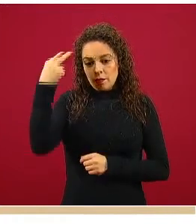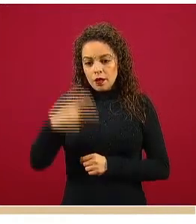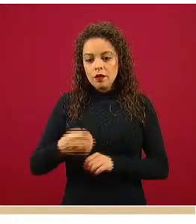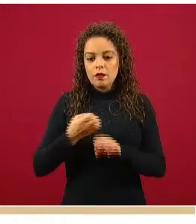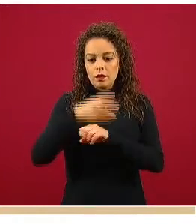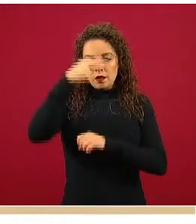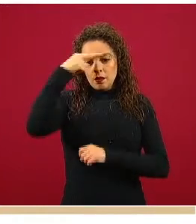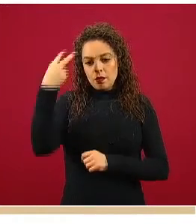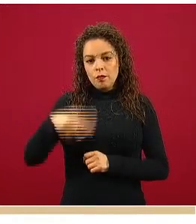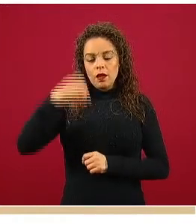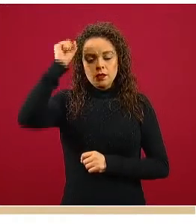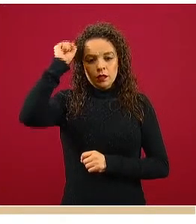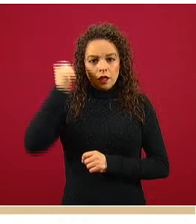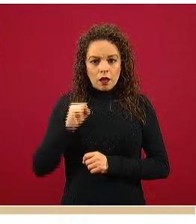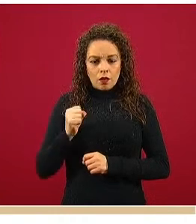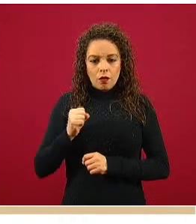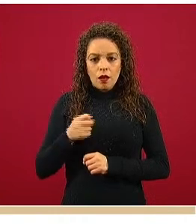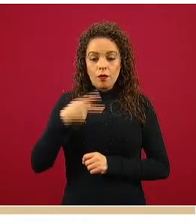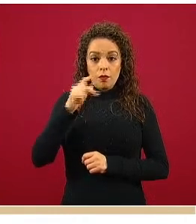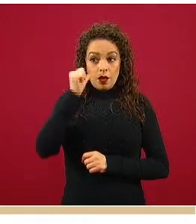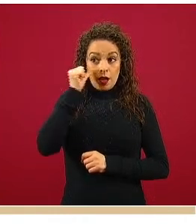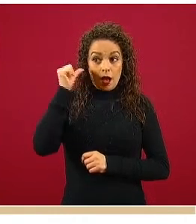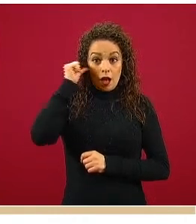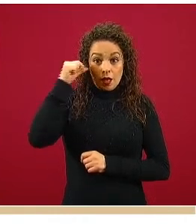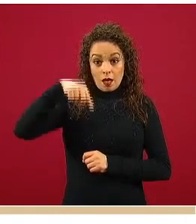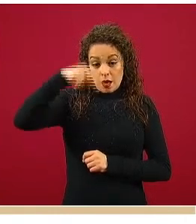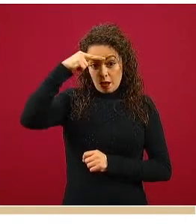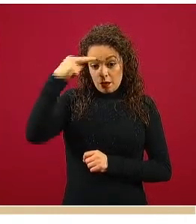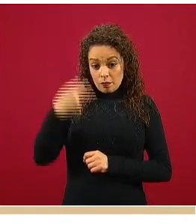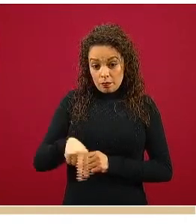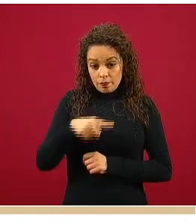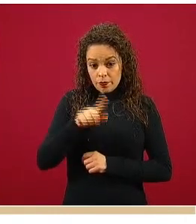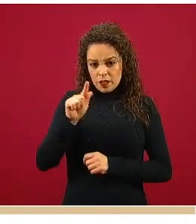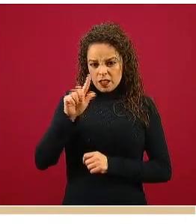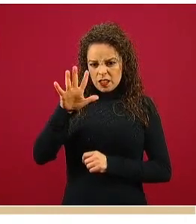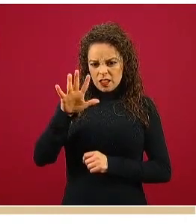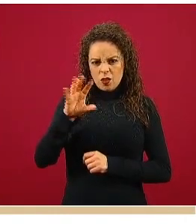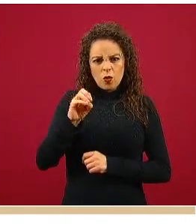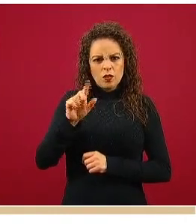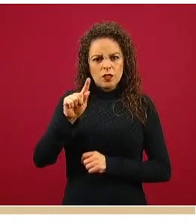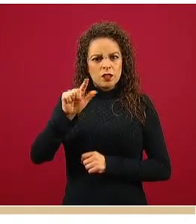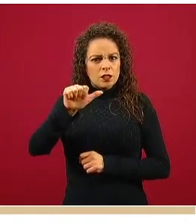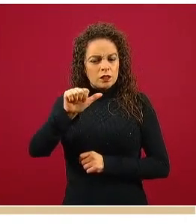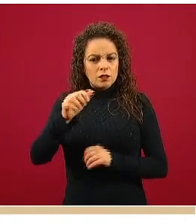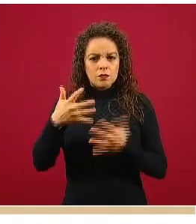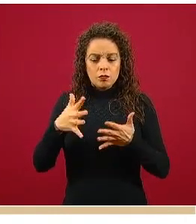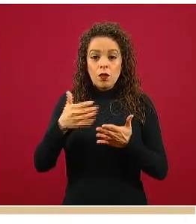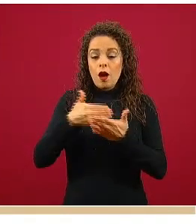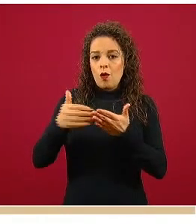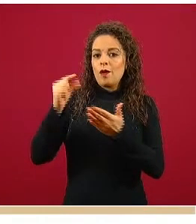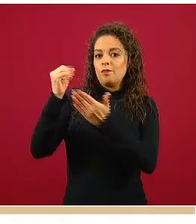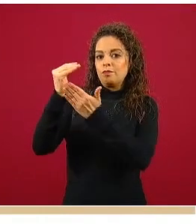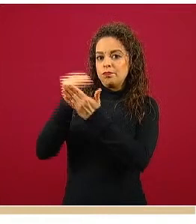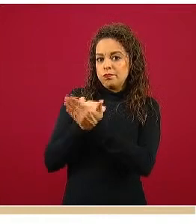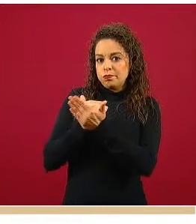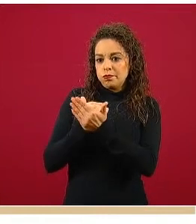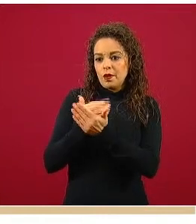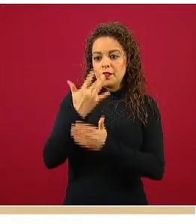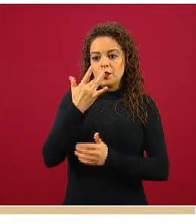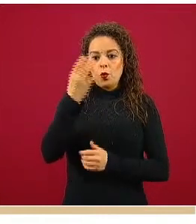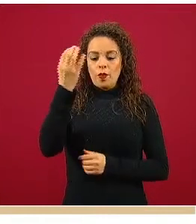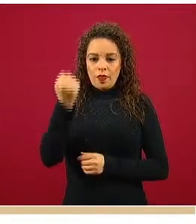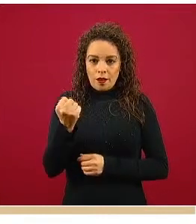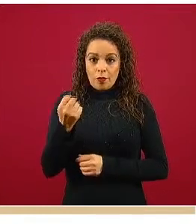de ayer, para el efecto de la Ciudad de México, era casi del 75, 76, disminuyó el 59 y